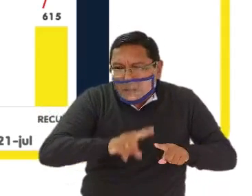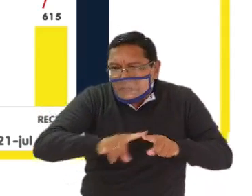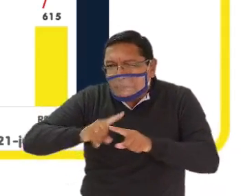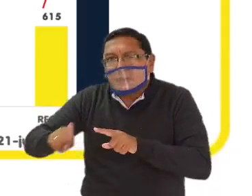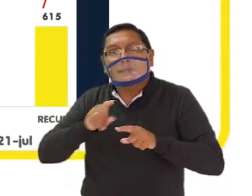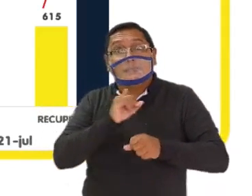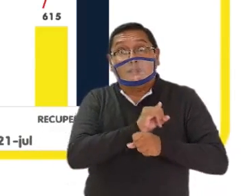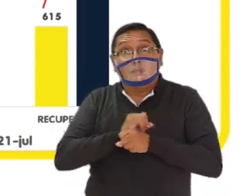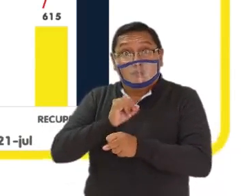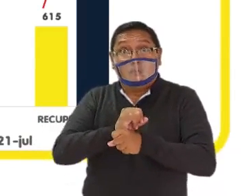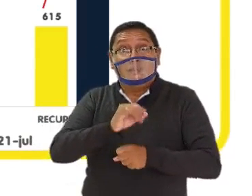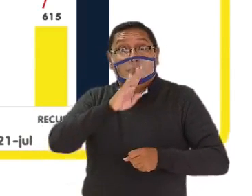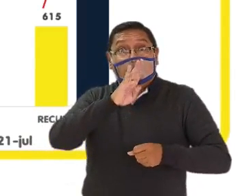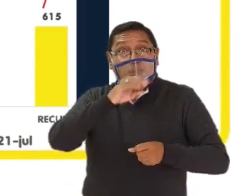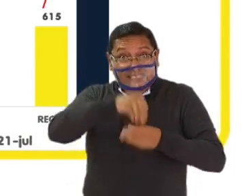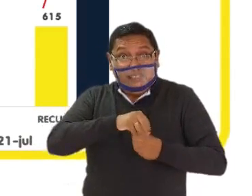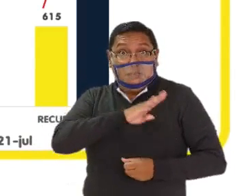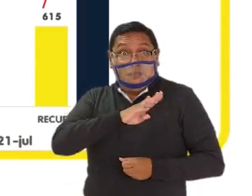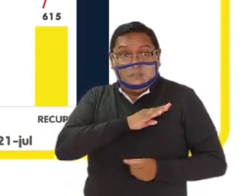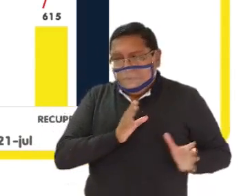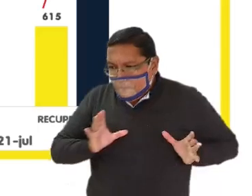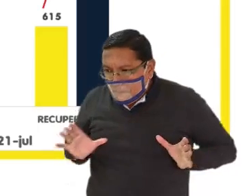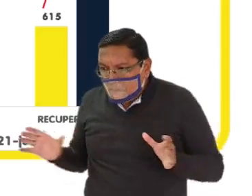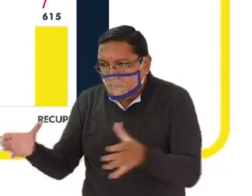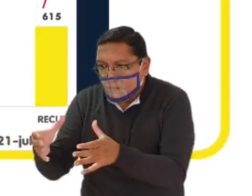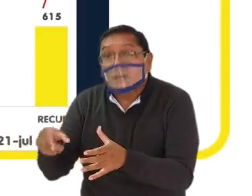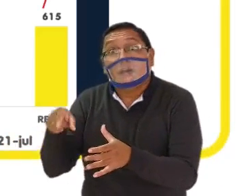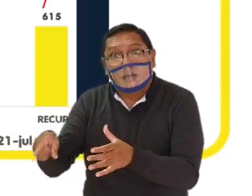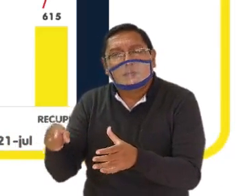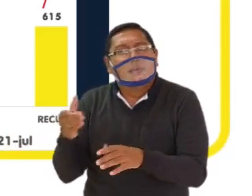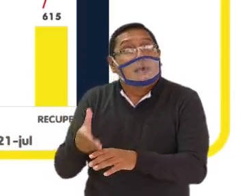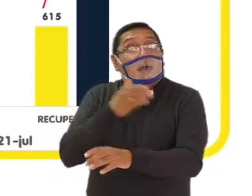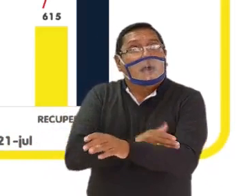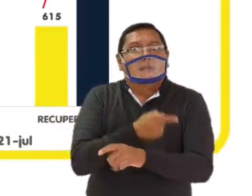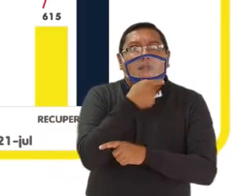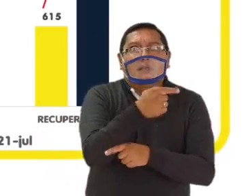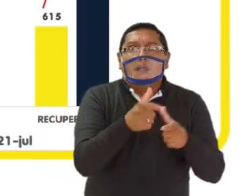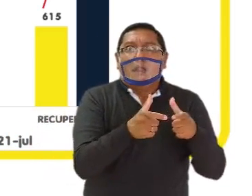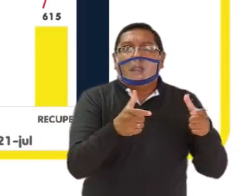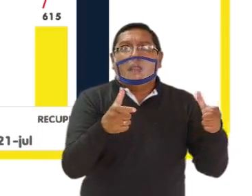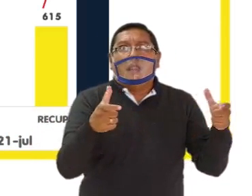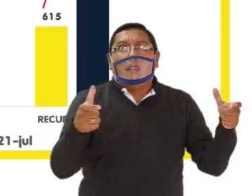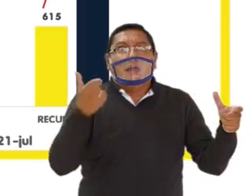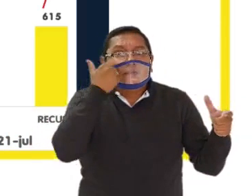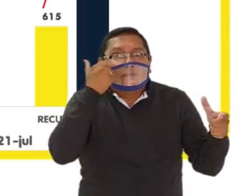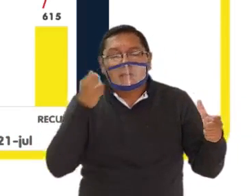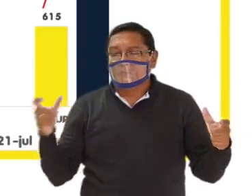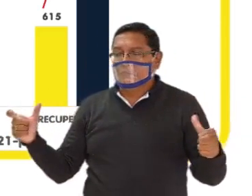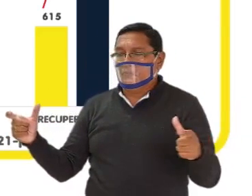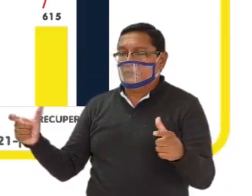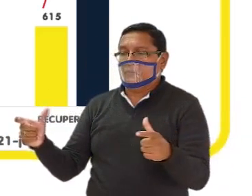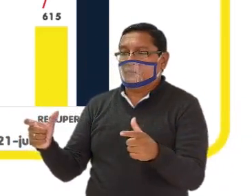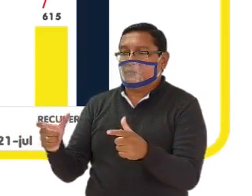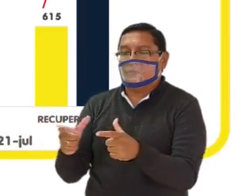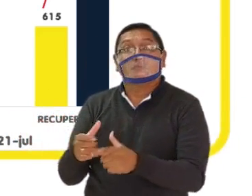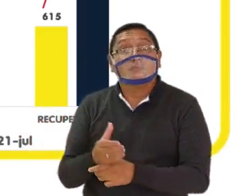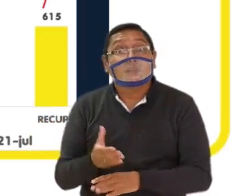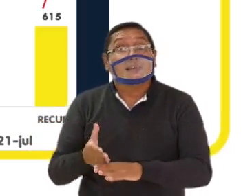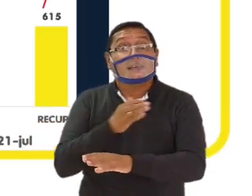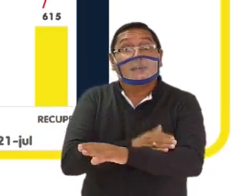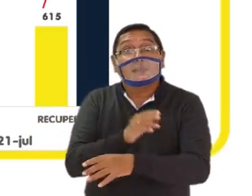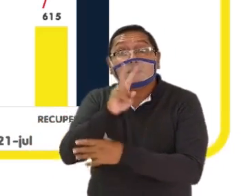instituciones que hacen parte de la alcaldía, logramos traducir unas cifras negativas en cifras positivas. Logramos reducir en un